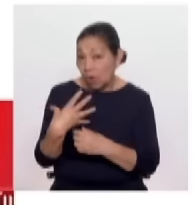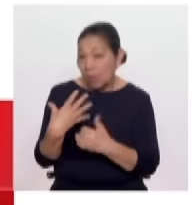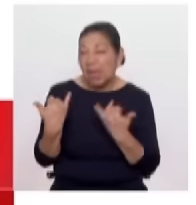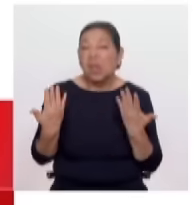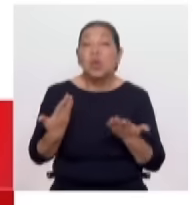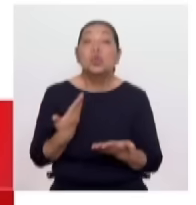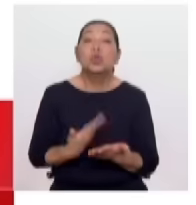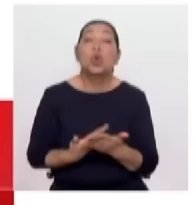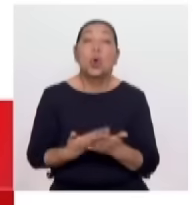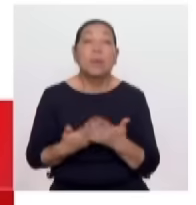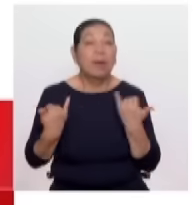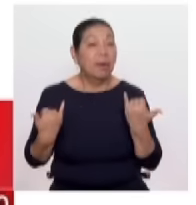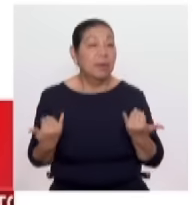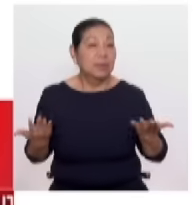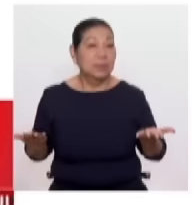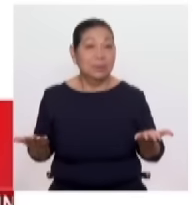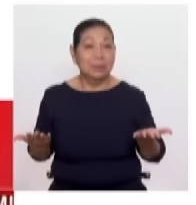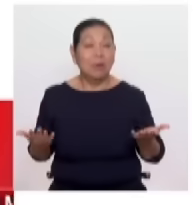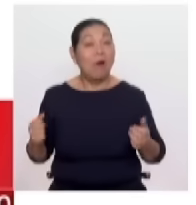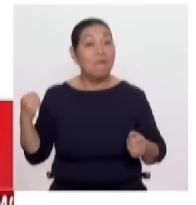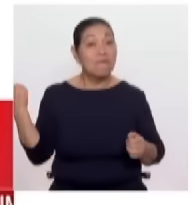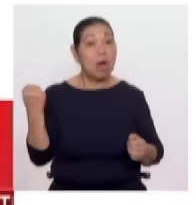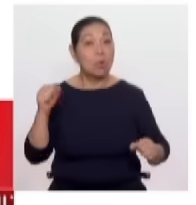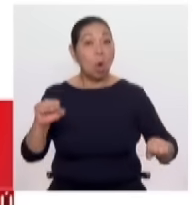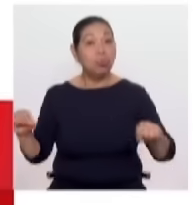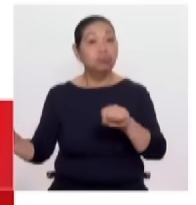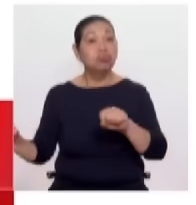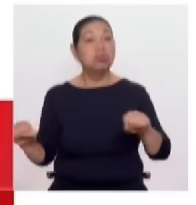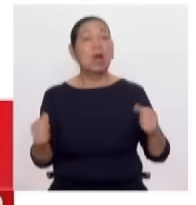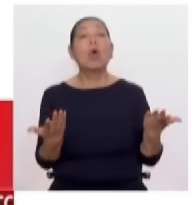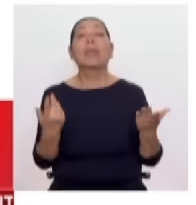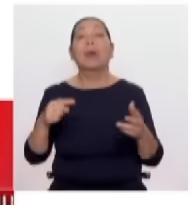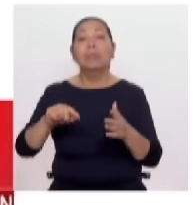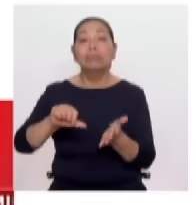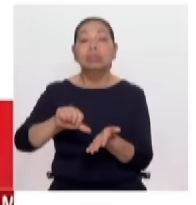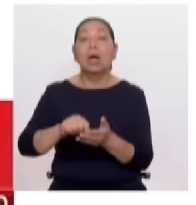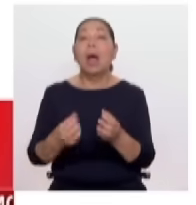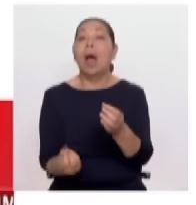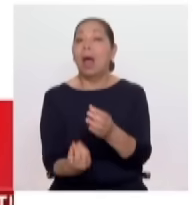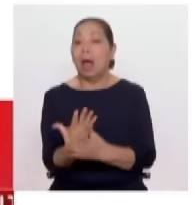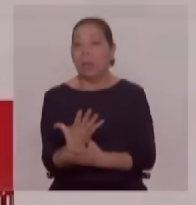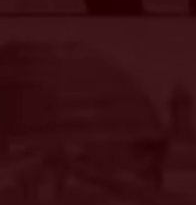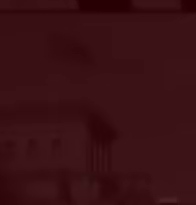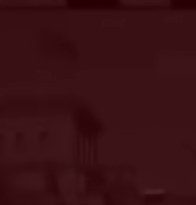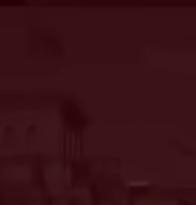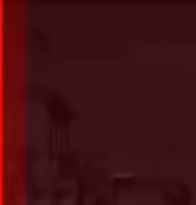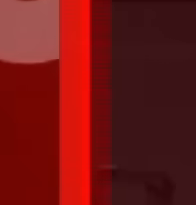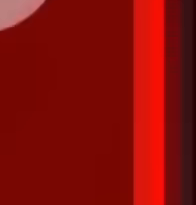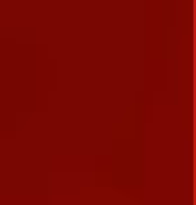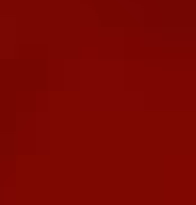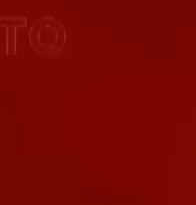con respecto a este fuerte sismo en Arequipa.